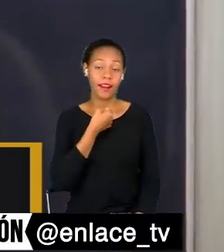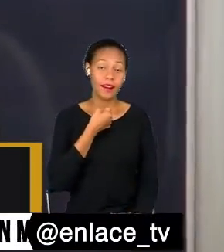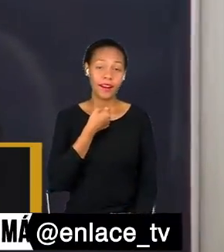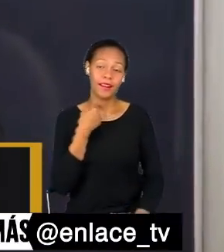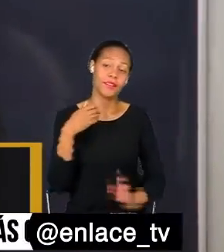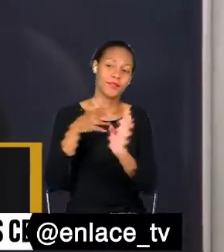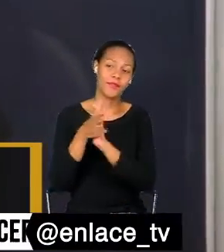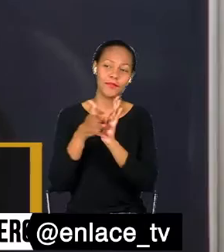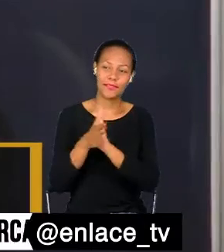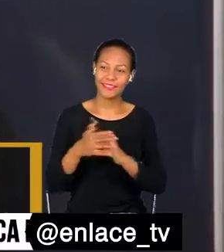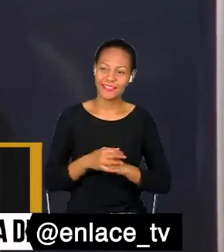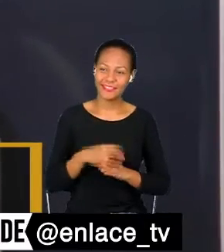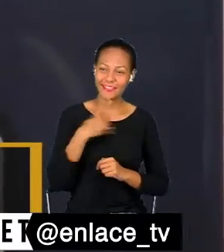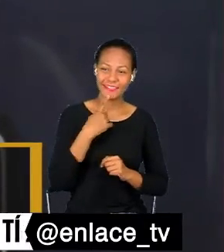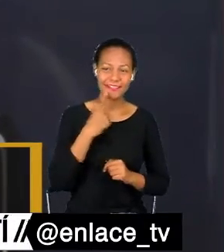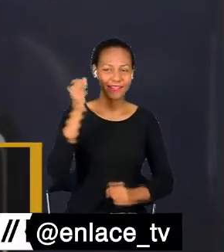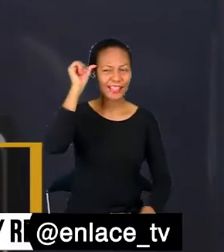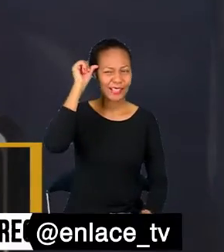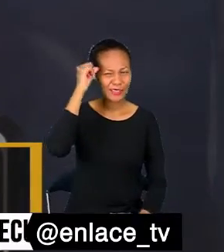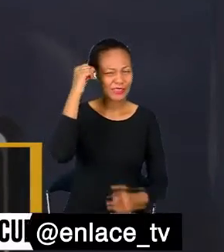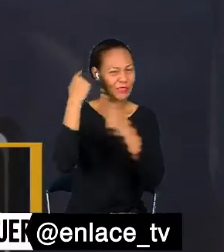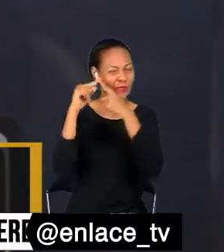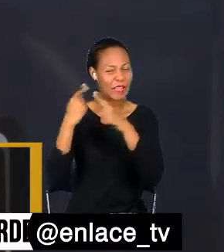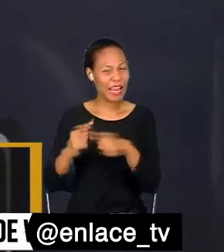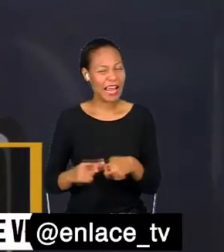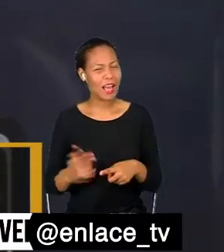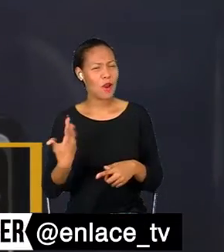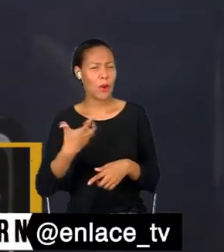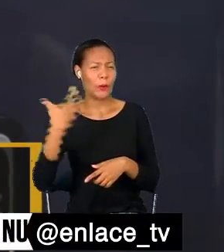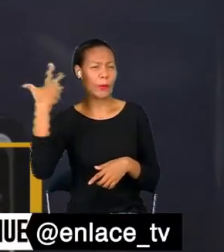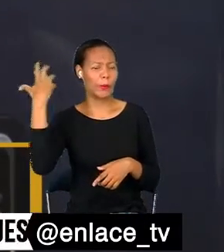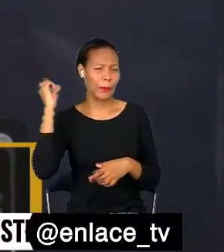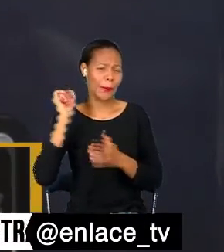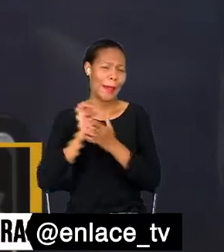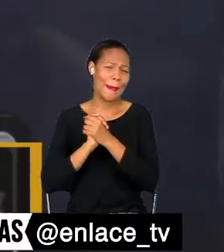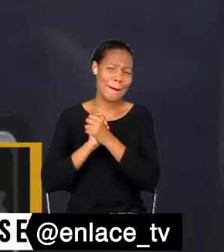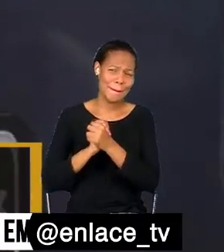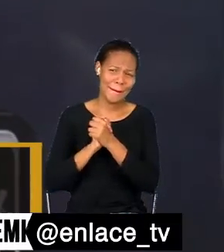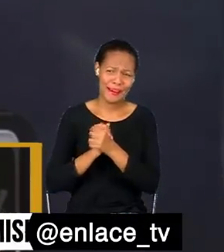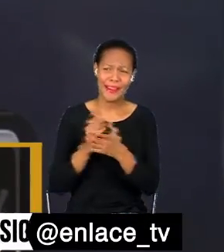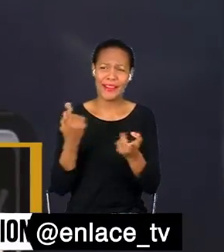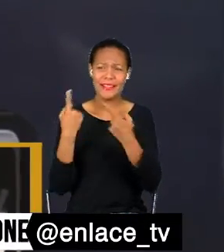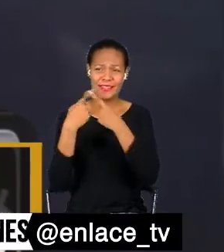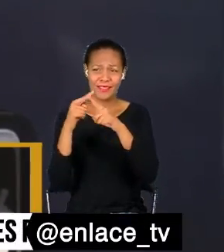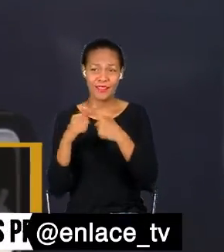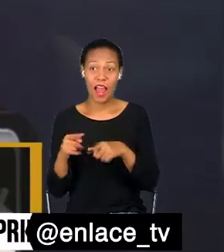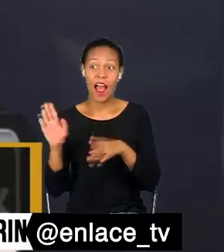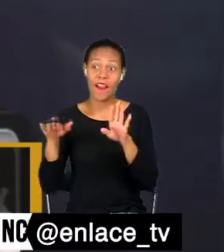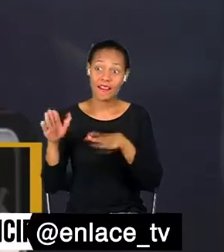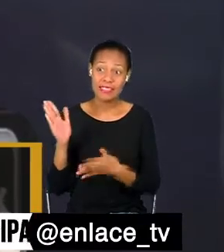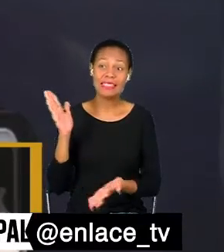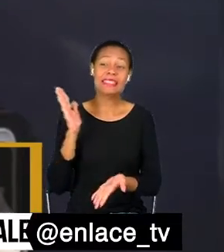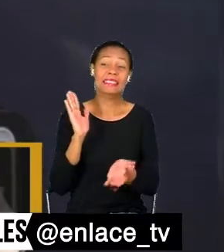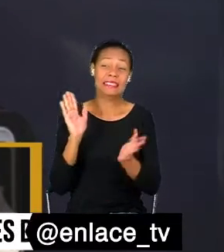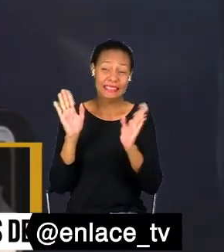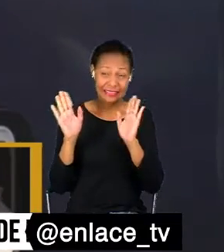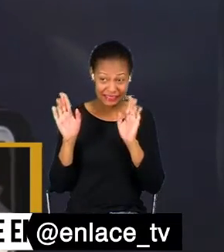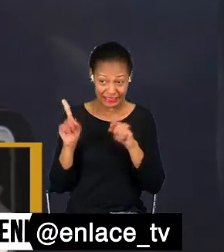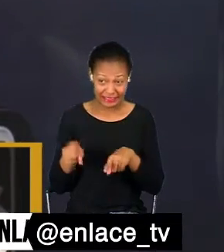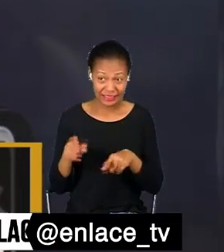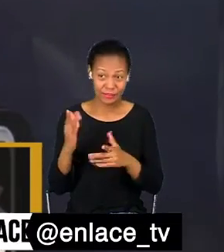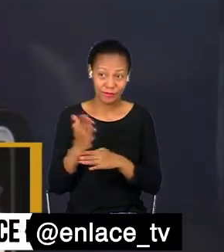cosas buenas, recuerdo muchas amistades, muchas relaciones, muchos momentos caóticos, porque como yo también tuve